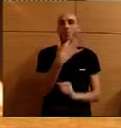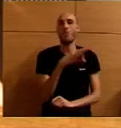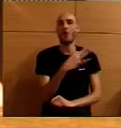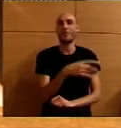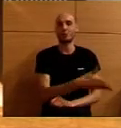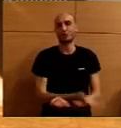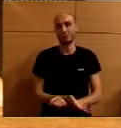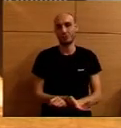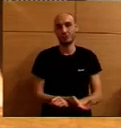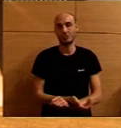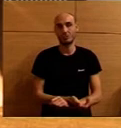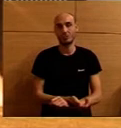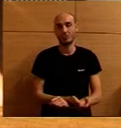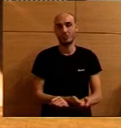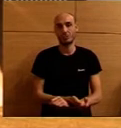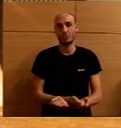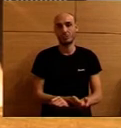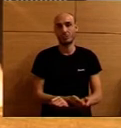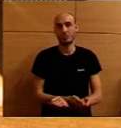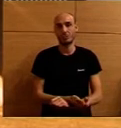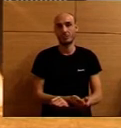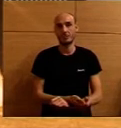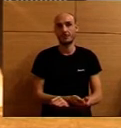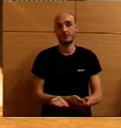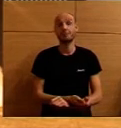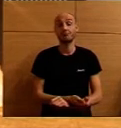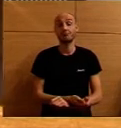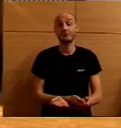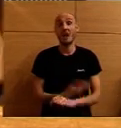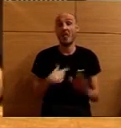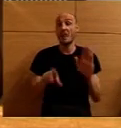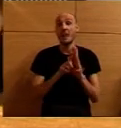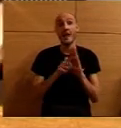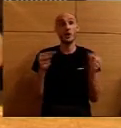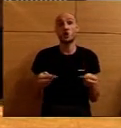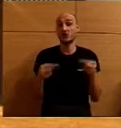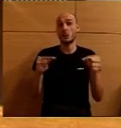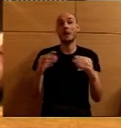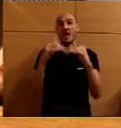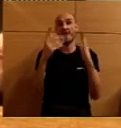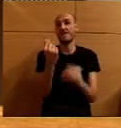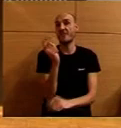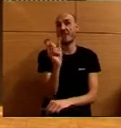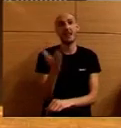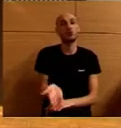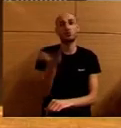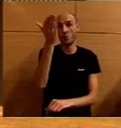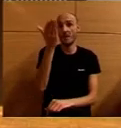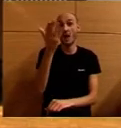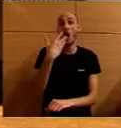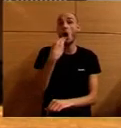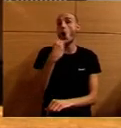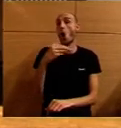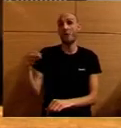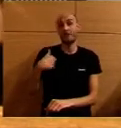Esto lo único que va a hacer es pues aumentar el precio de la vivienda. Los jóvenes, por ejemplo, pongo el ejemplo de los jóvenes porque lo tengo más